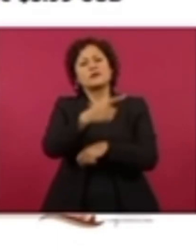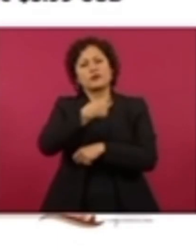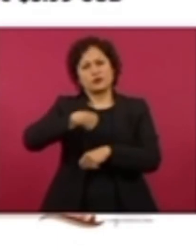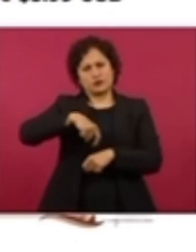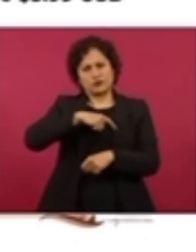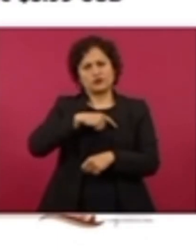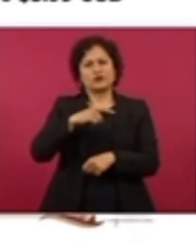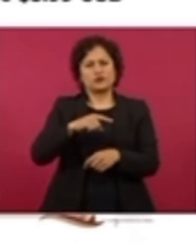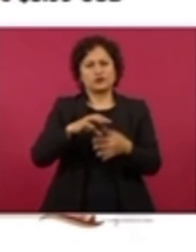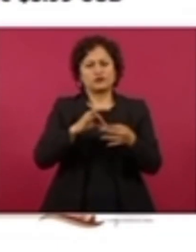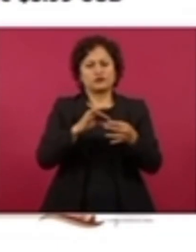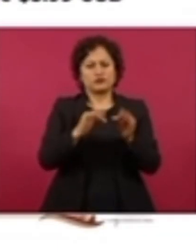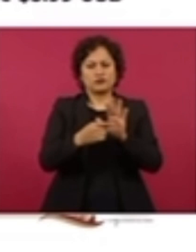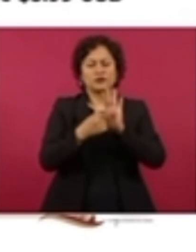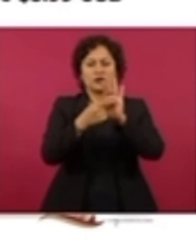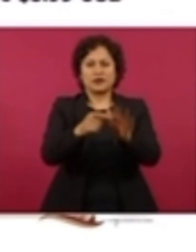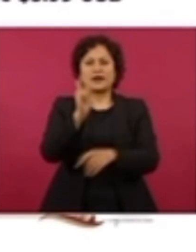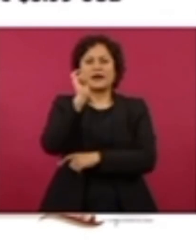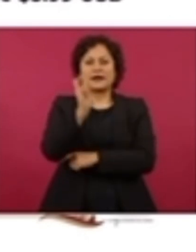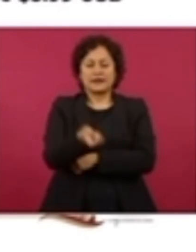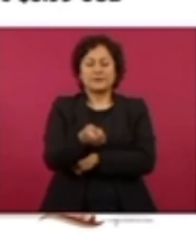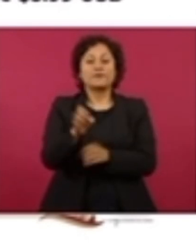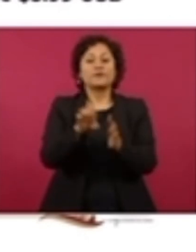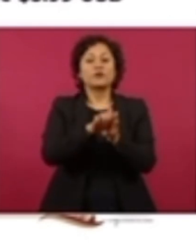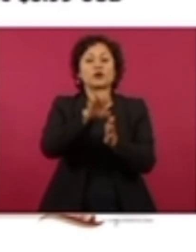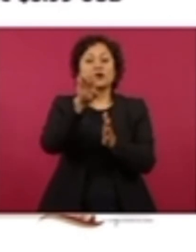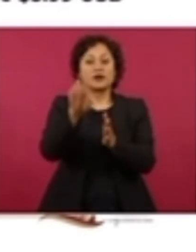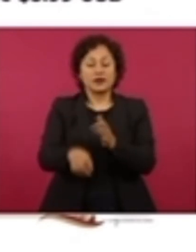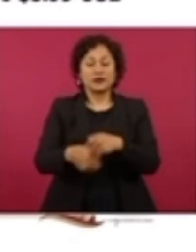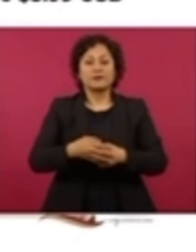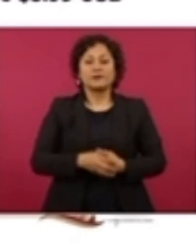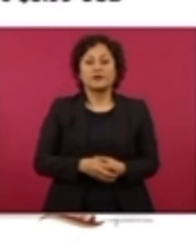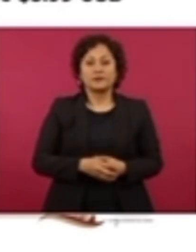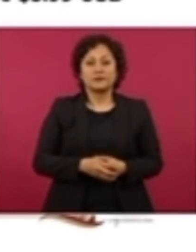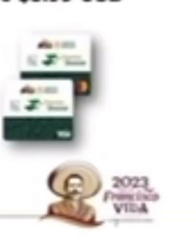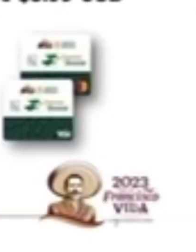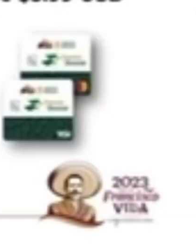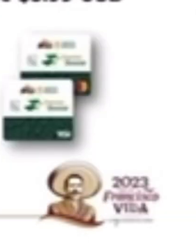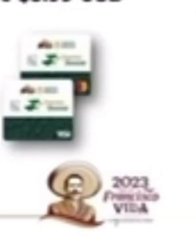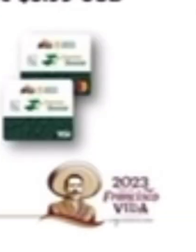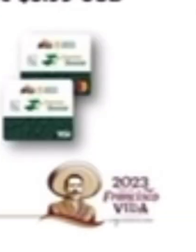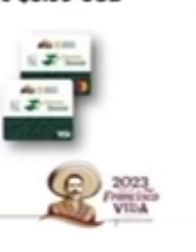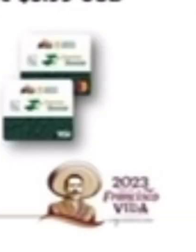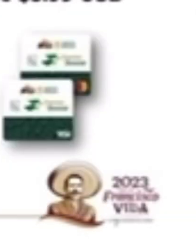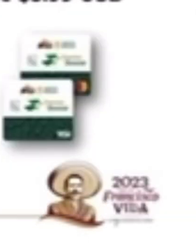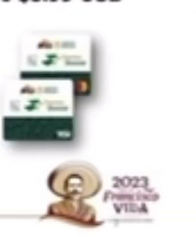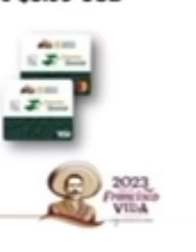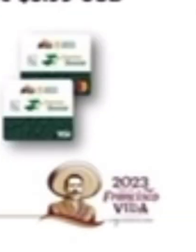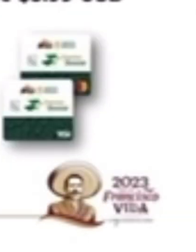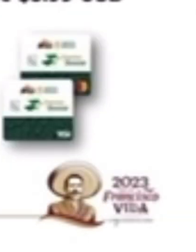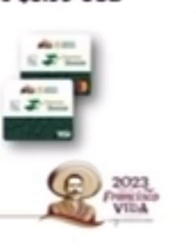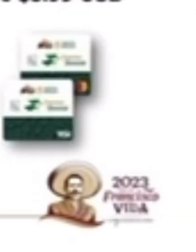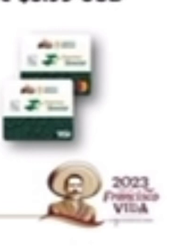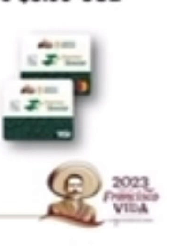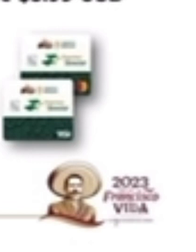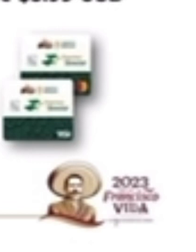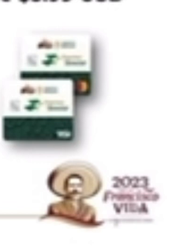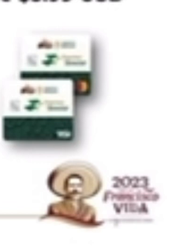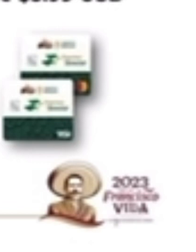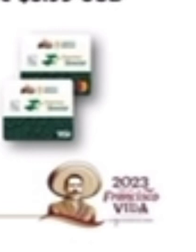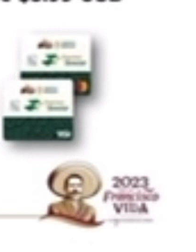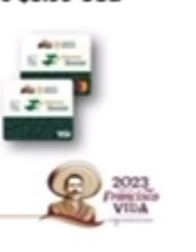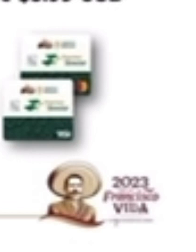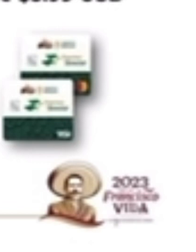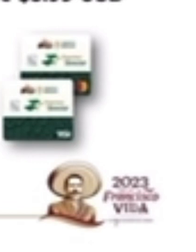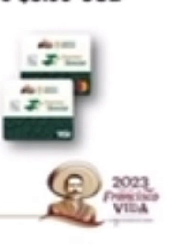tradicional, lo que hace los y las trabajadoras allá es que van a cualquier remesadora y